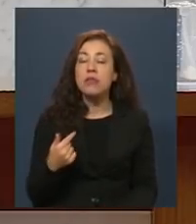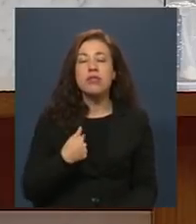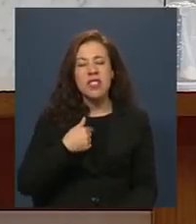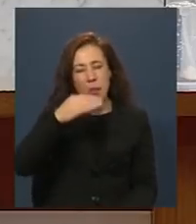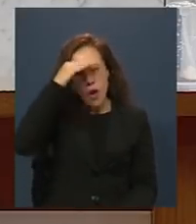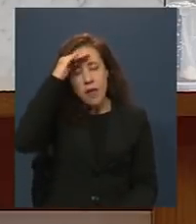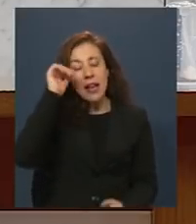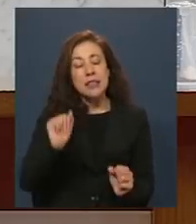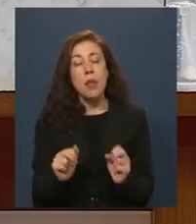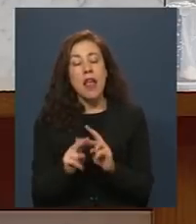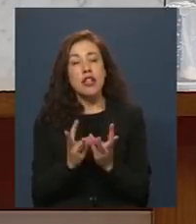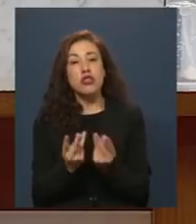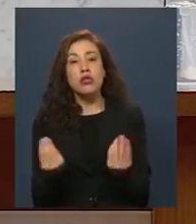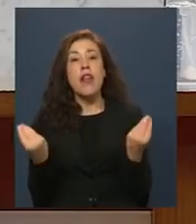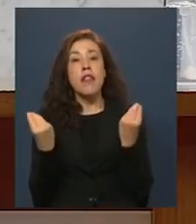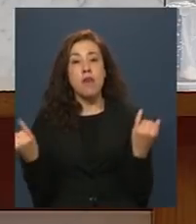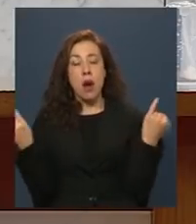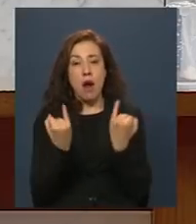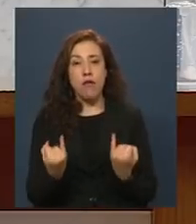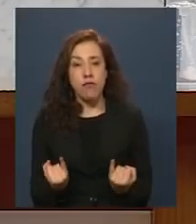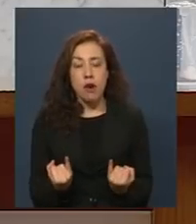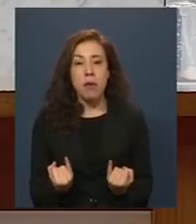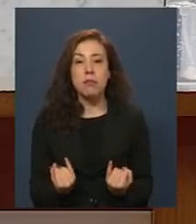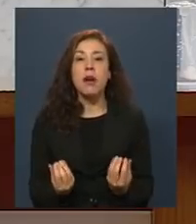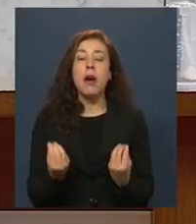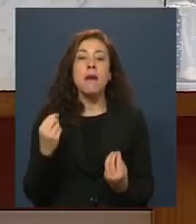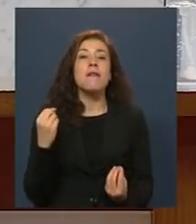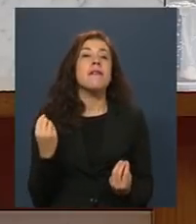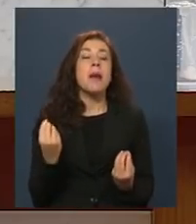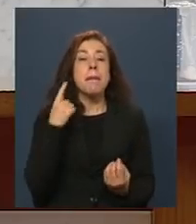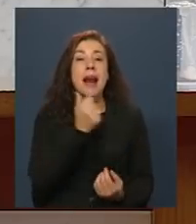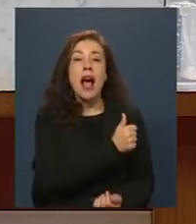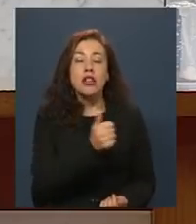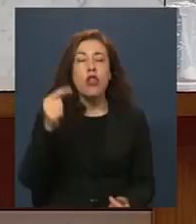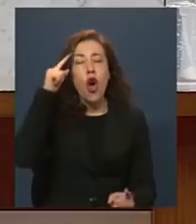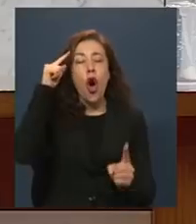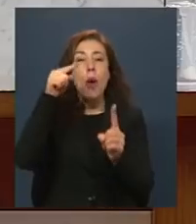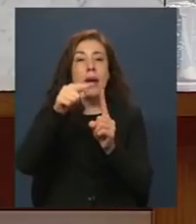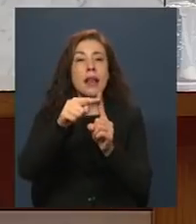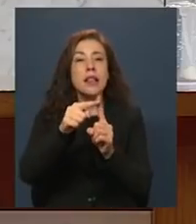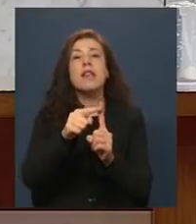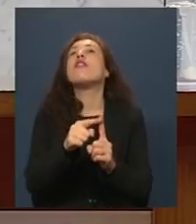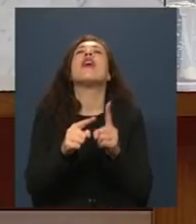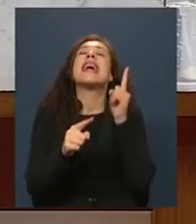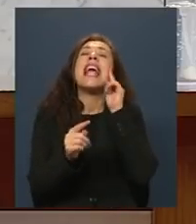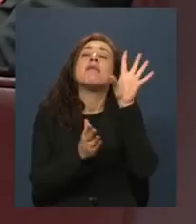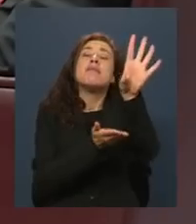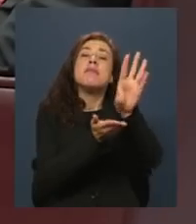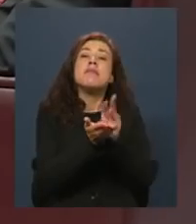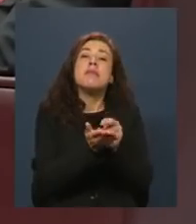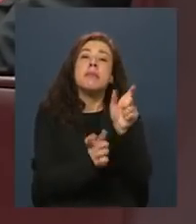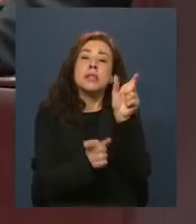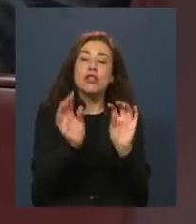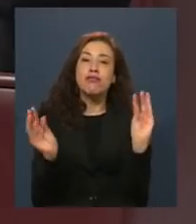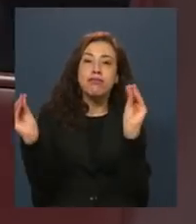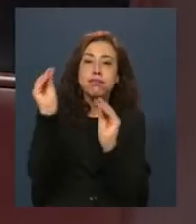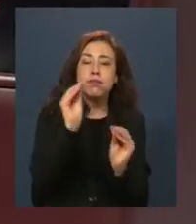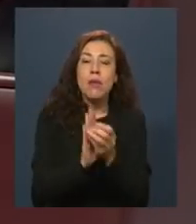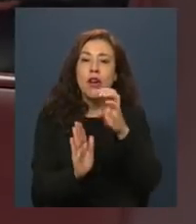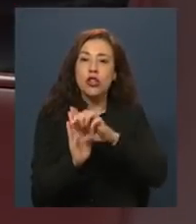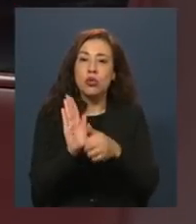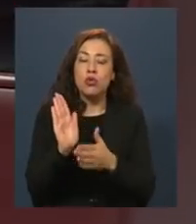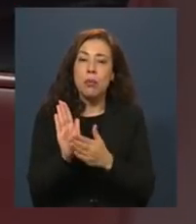sea resuelta de manera adecuada, con el bien común como objetivo inspirador por la Convención Constitucional. Como